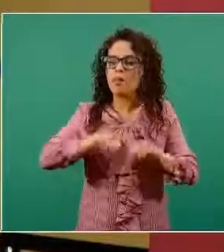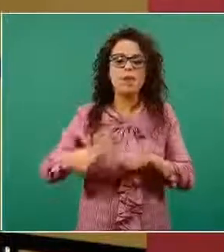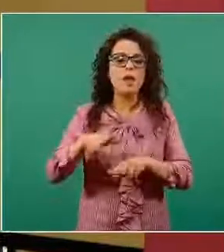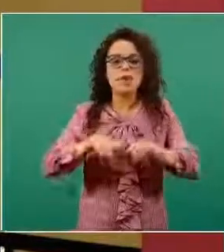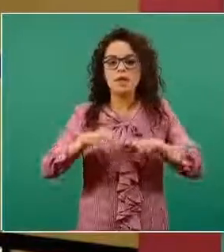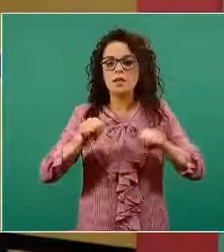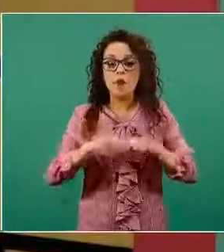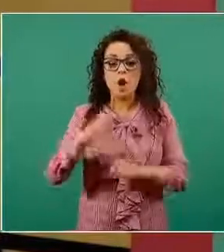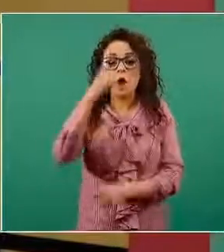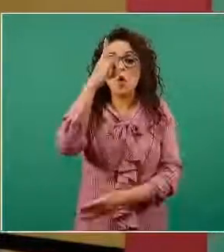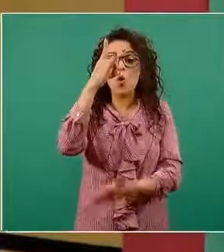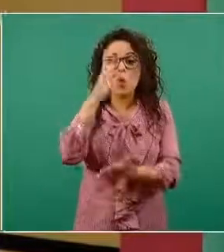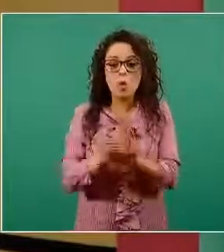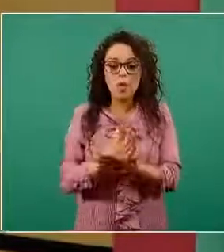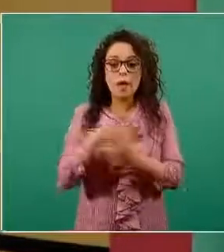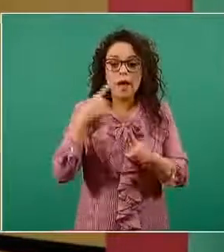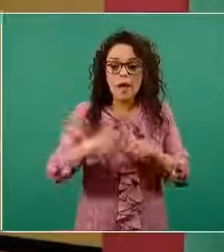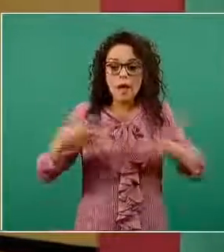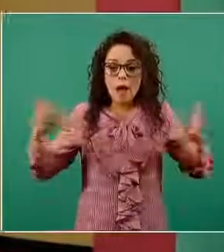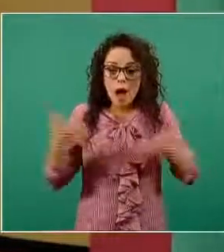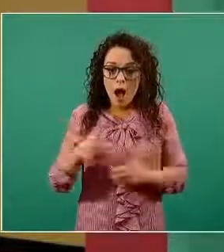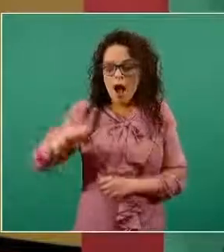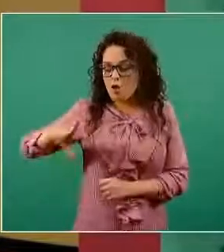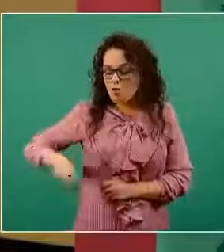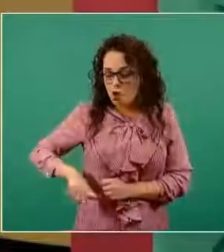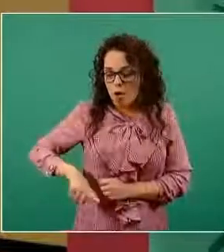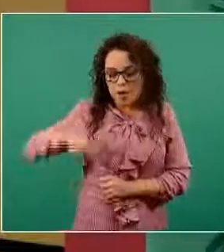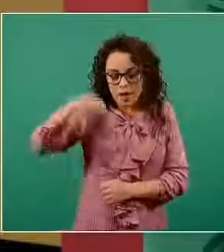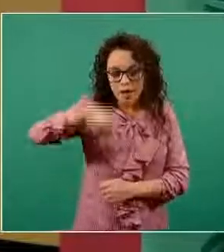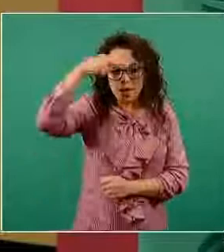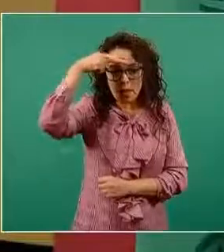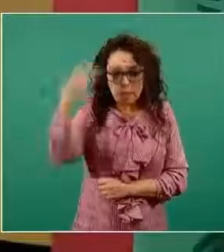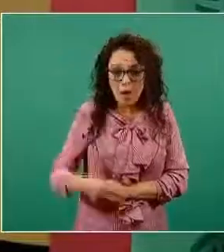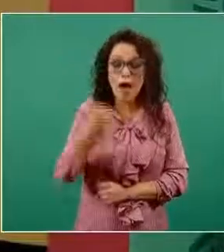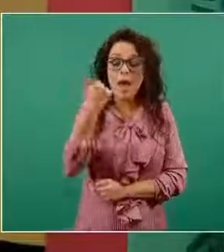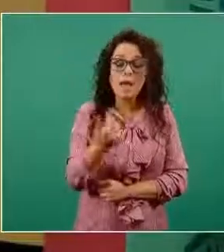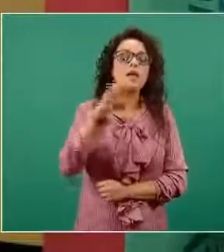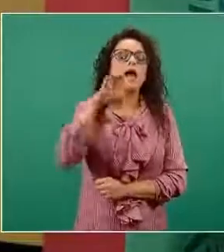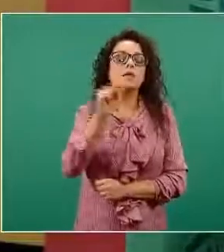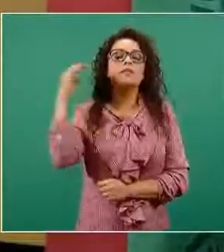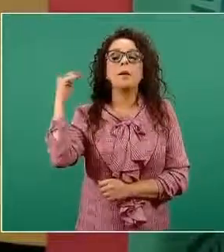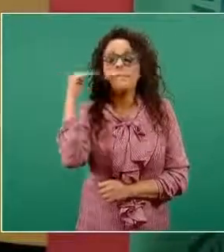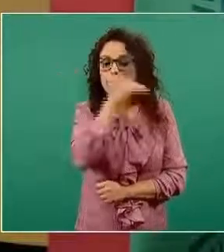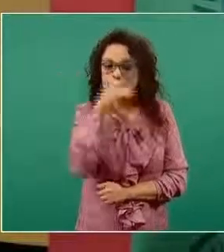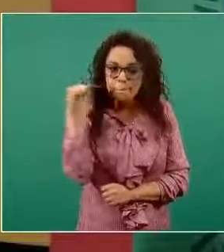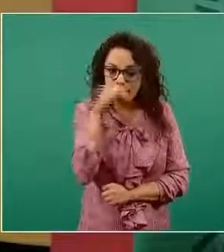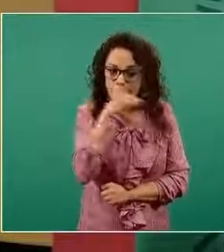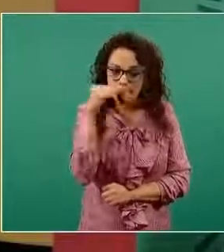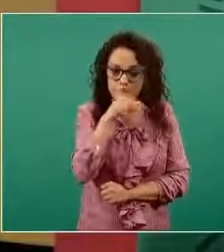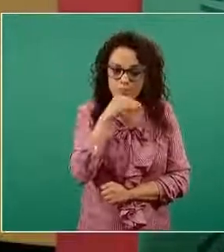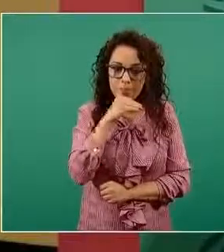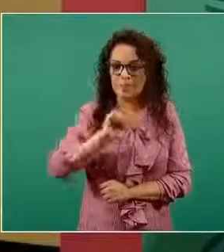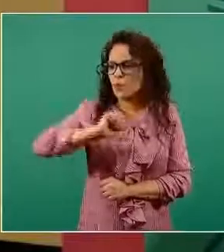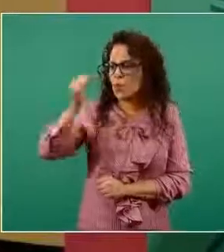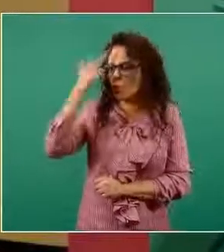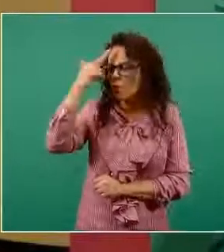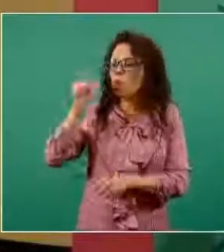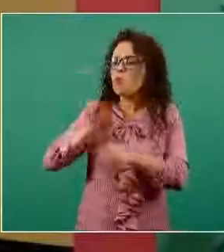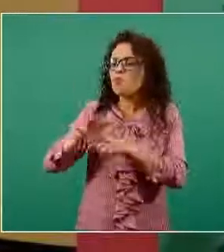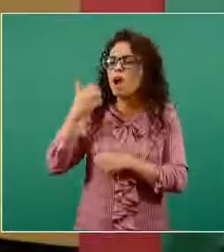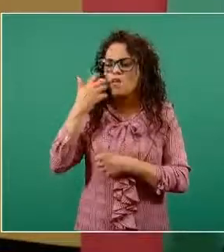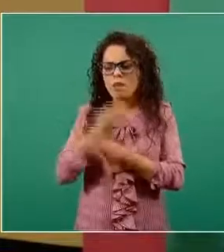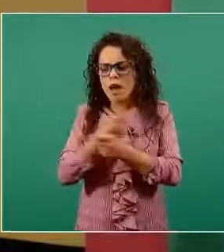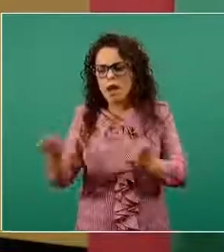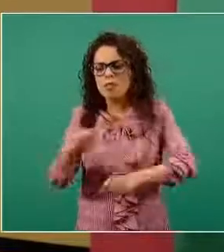programa único y es un programa del Gobierno de México y es un programa gratuito. No tiene nada que ver con otro fin que no sea el